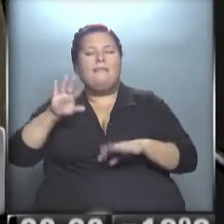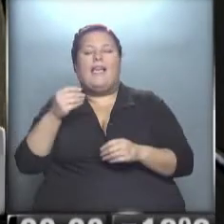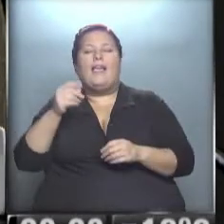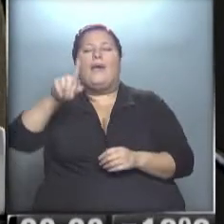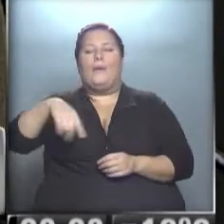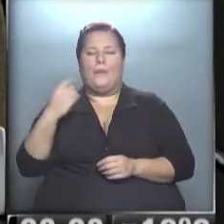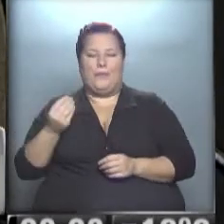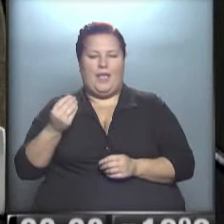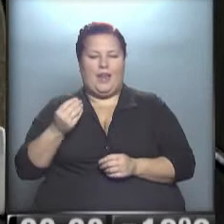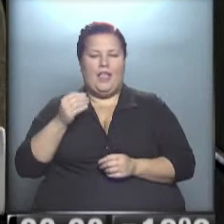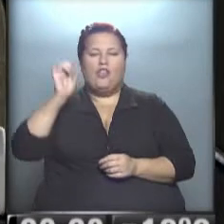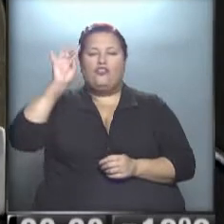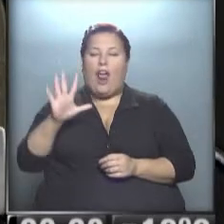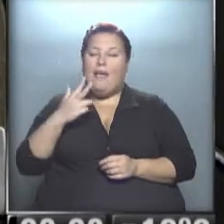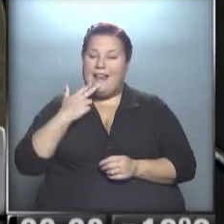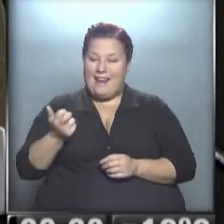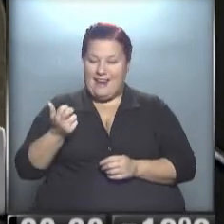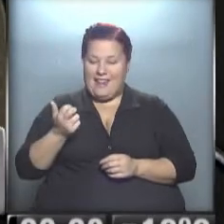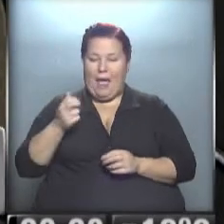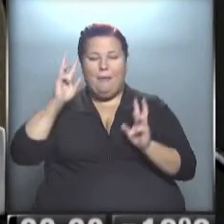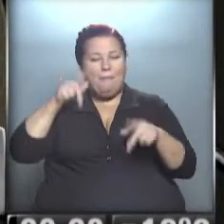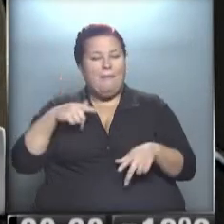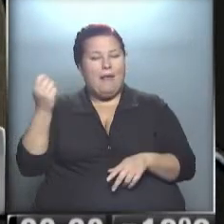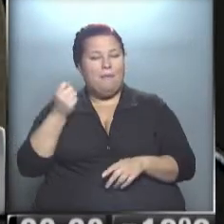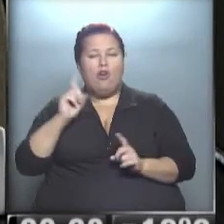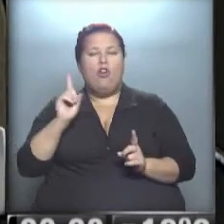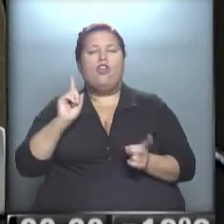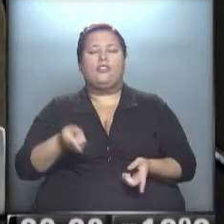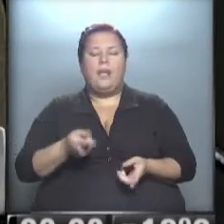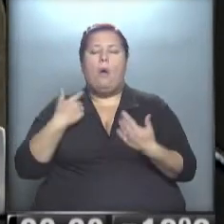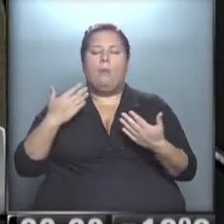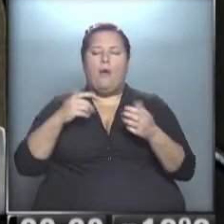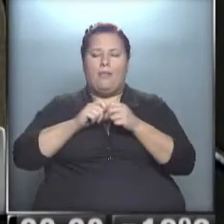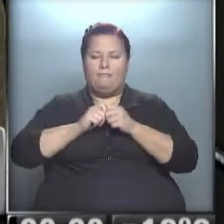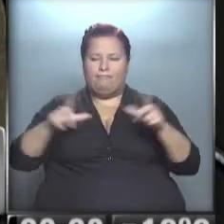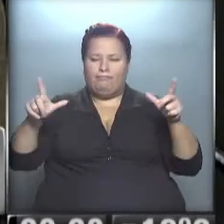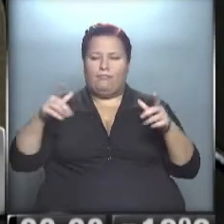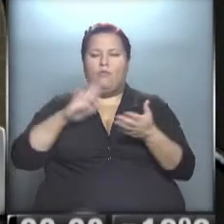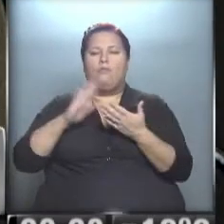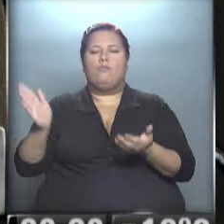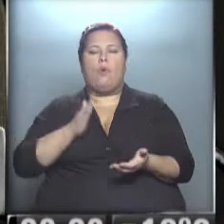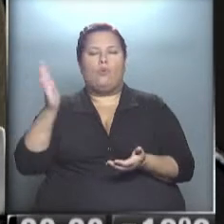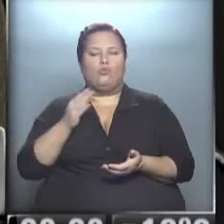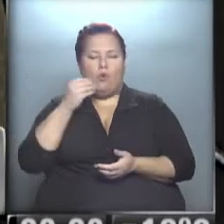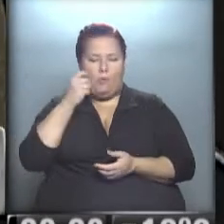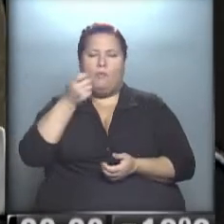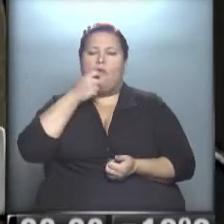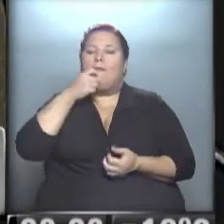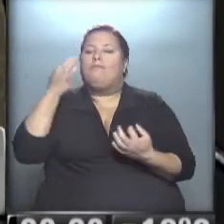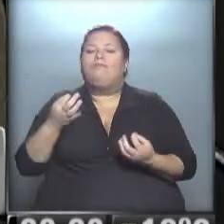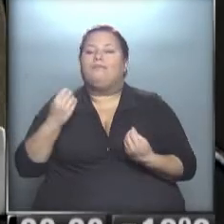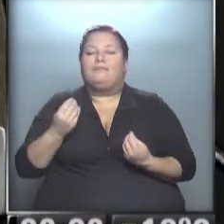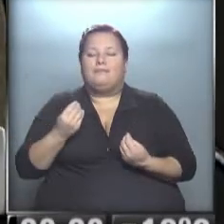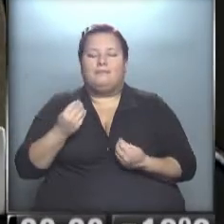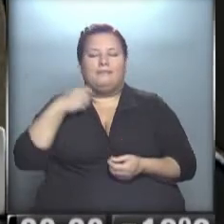genera no solamente energía como un bien estratégico sino también la posibilidad de expandir niveles de producción de alimentos ejemplo típico es